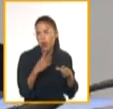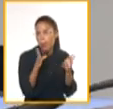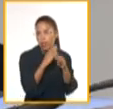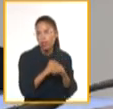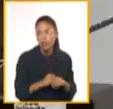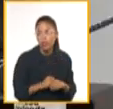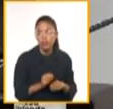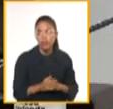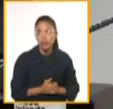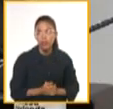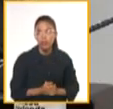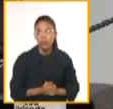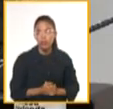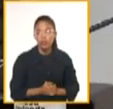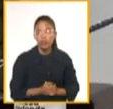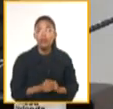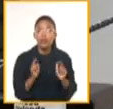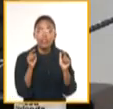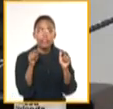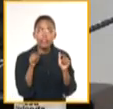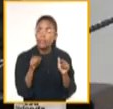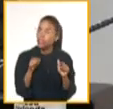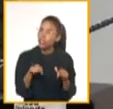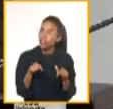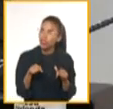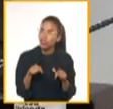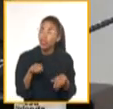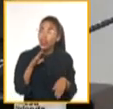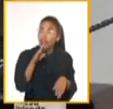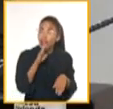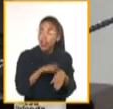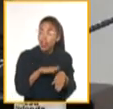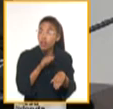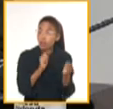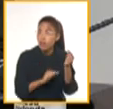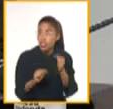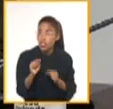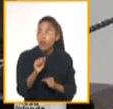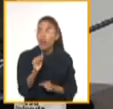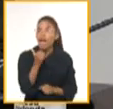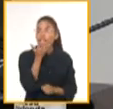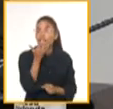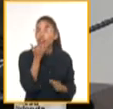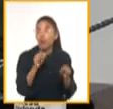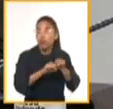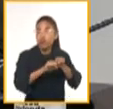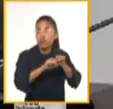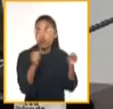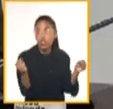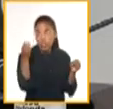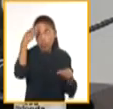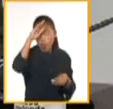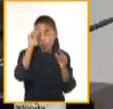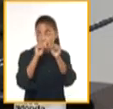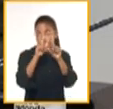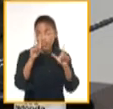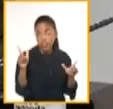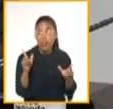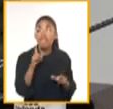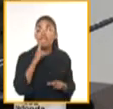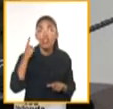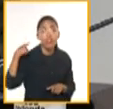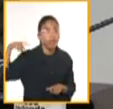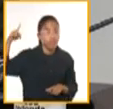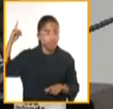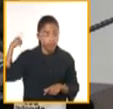causa. Pero esa fue la causa que provocó la caída del sistema electroenergético nacional el pasado